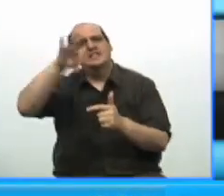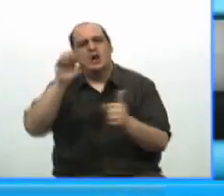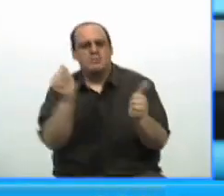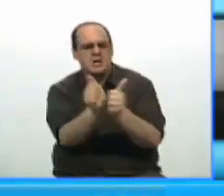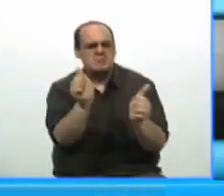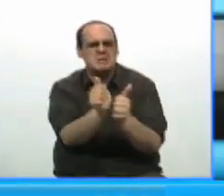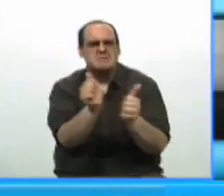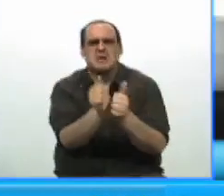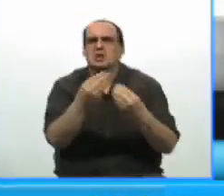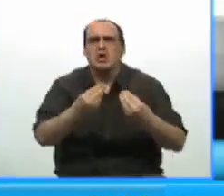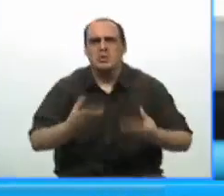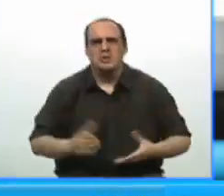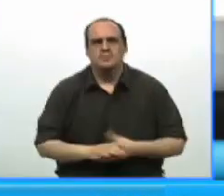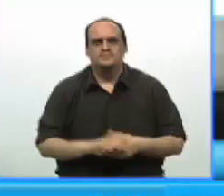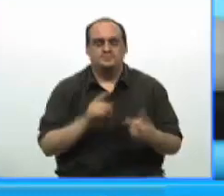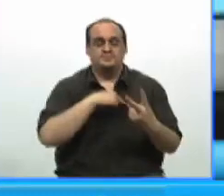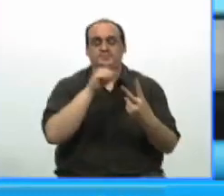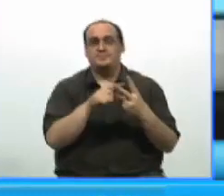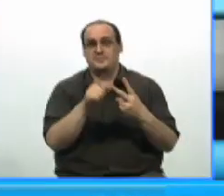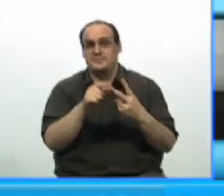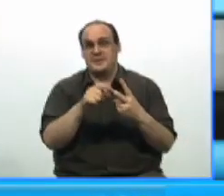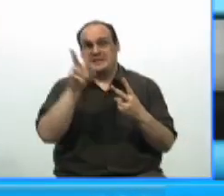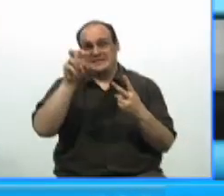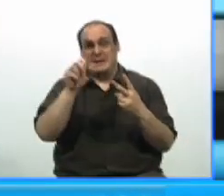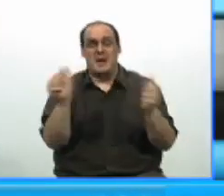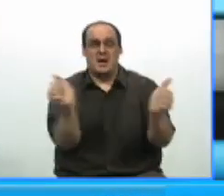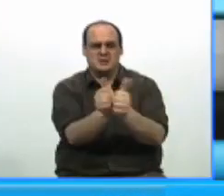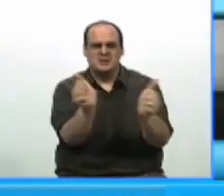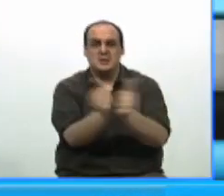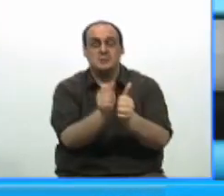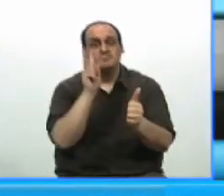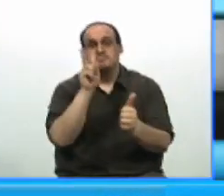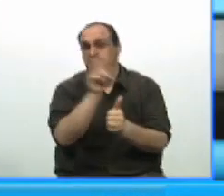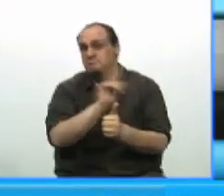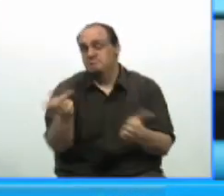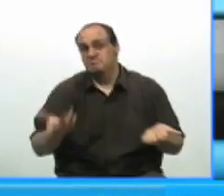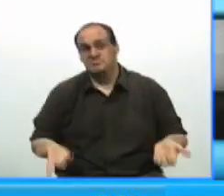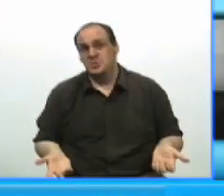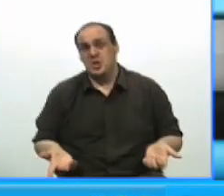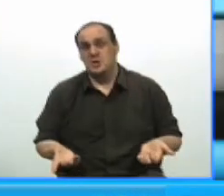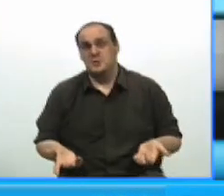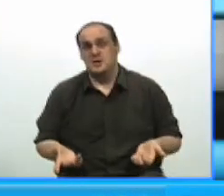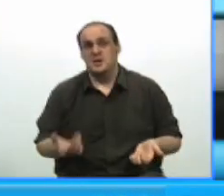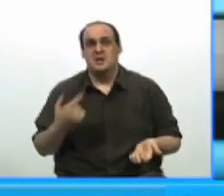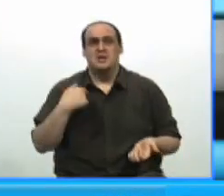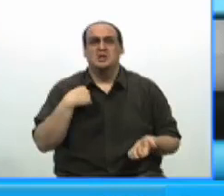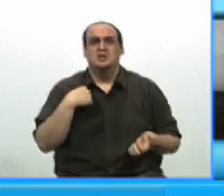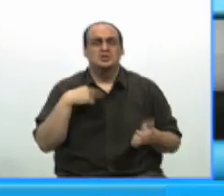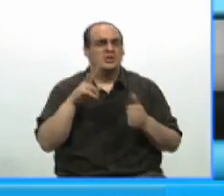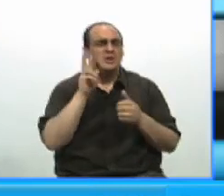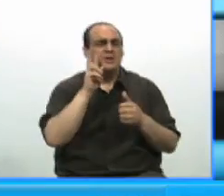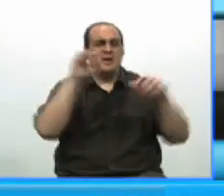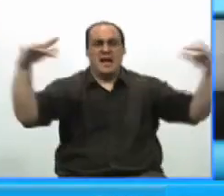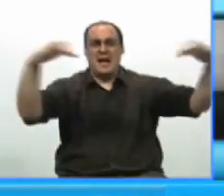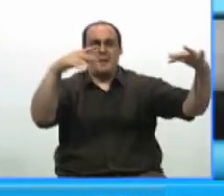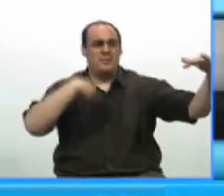Vos sabés que empiezo por la segunda. El choque de Vítor y Delfino no lo vi porque estaba mirando otro sector del campo, pero